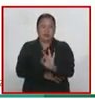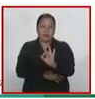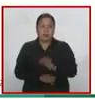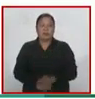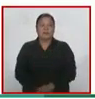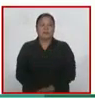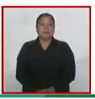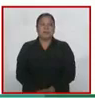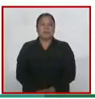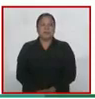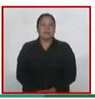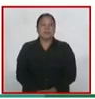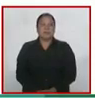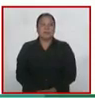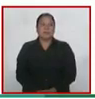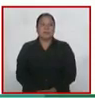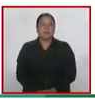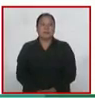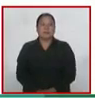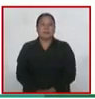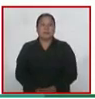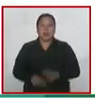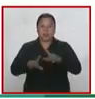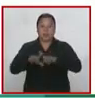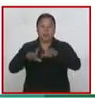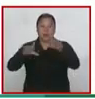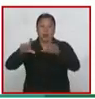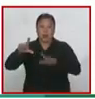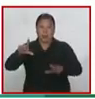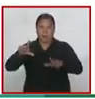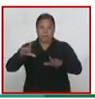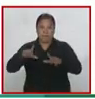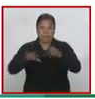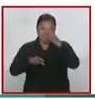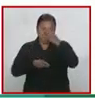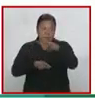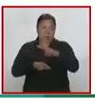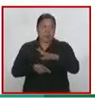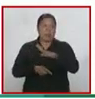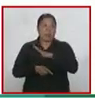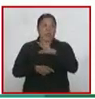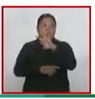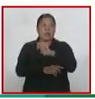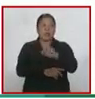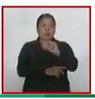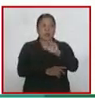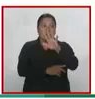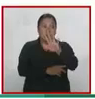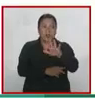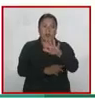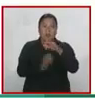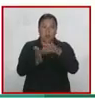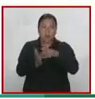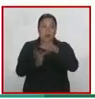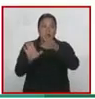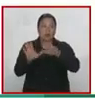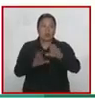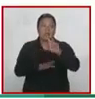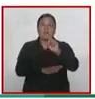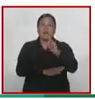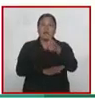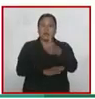ciento en relación al panorama nacional tenemos ya 485 mil